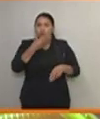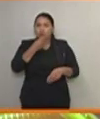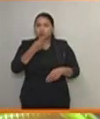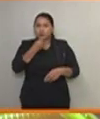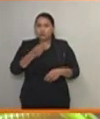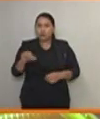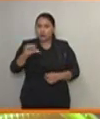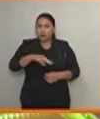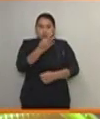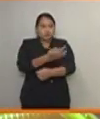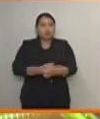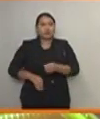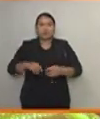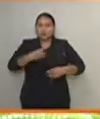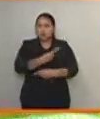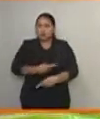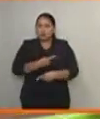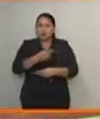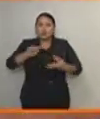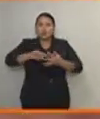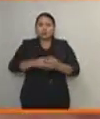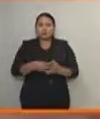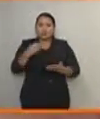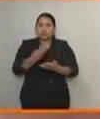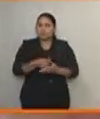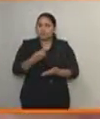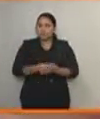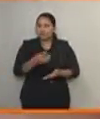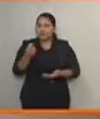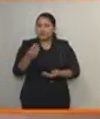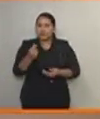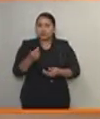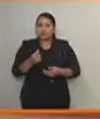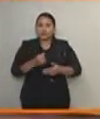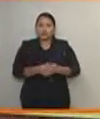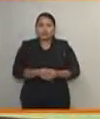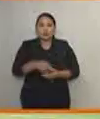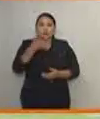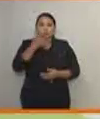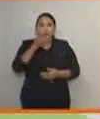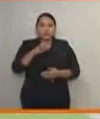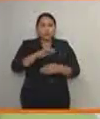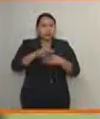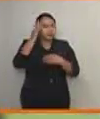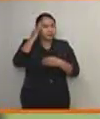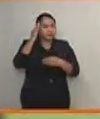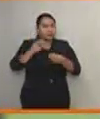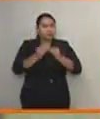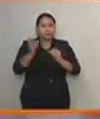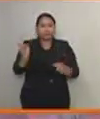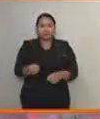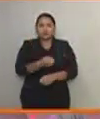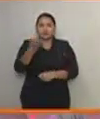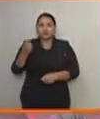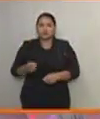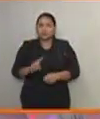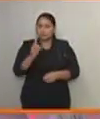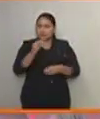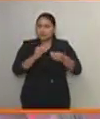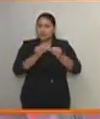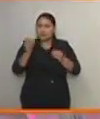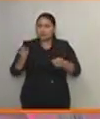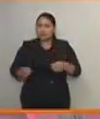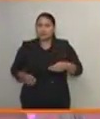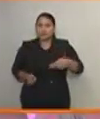linda tarde la diversión la vamos a iniciar multiplicando tu dinero. Mucha suerte, primer número. Con su primer